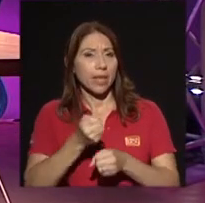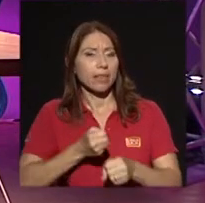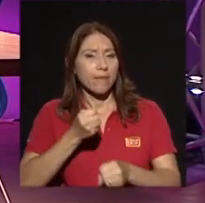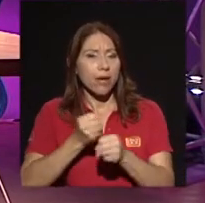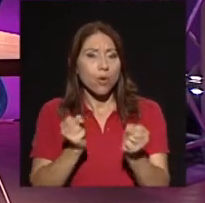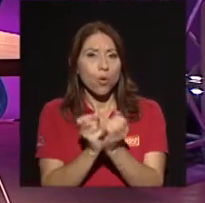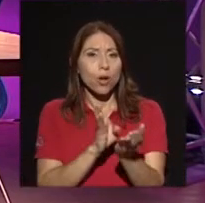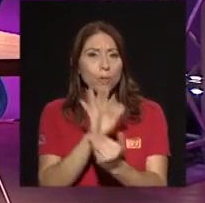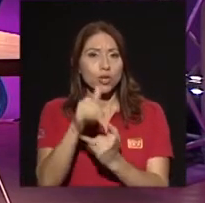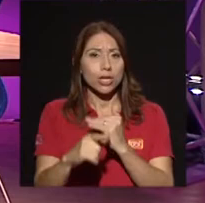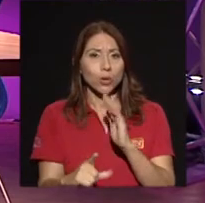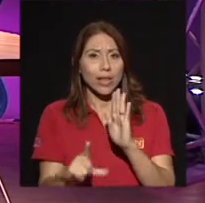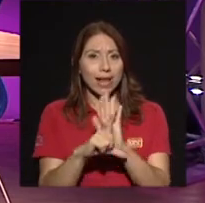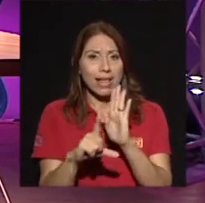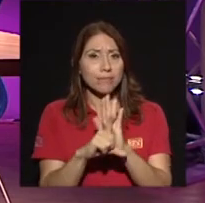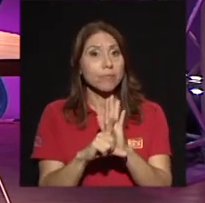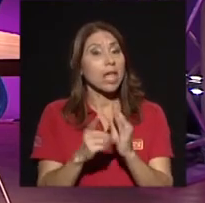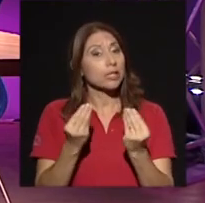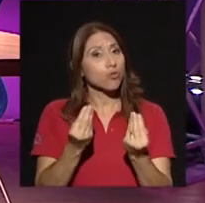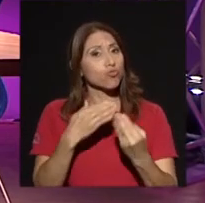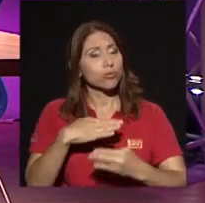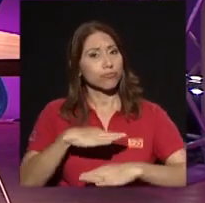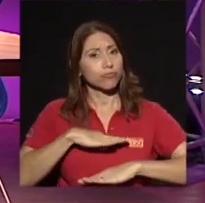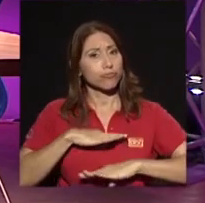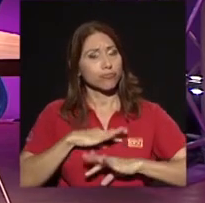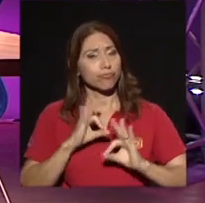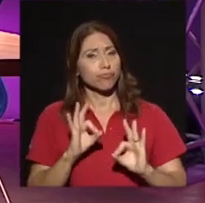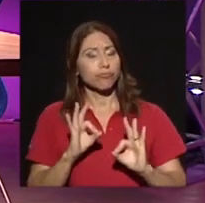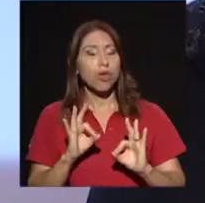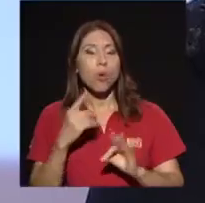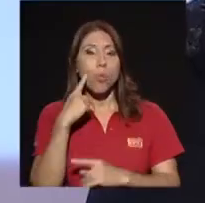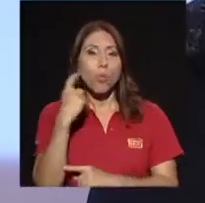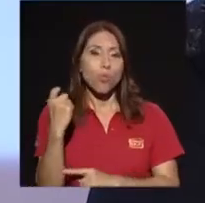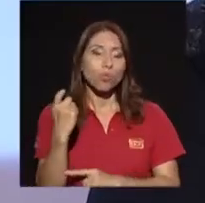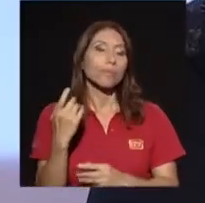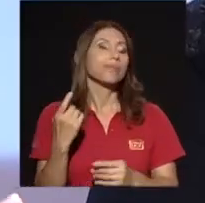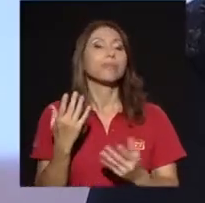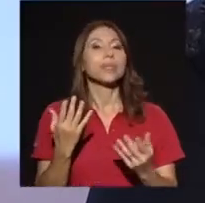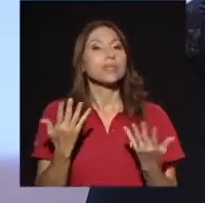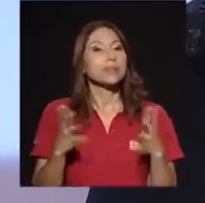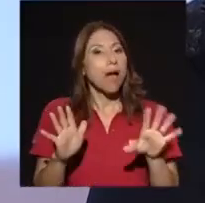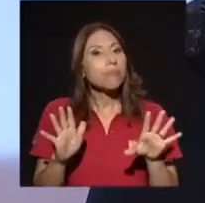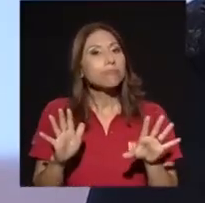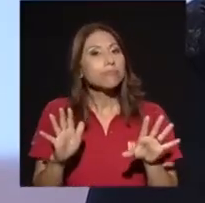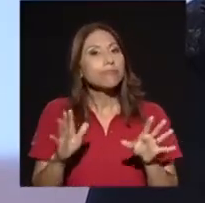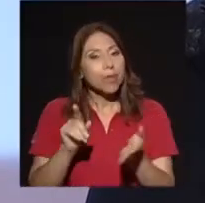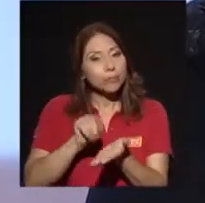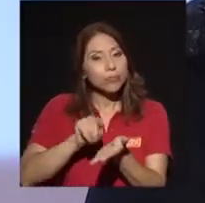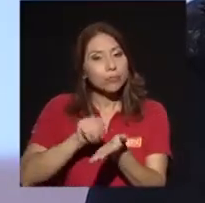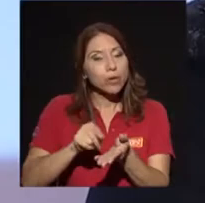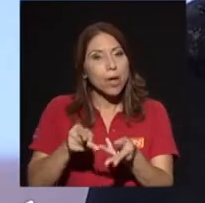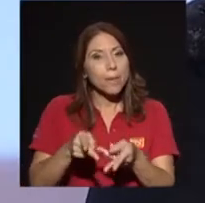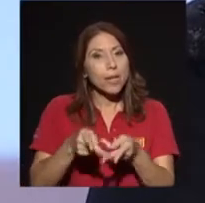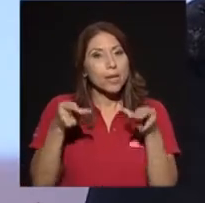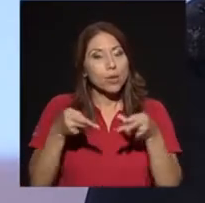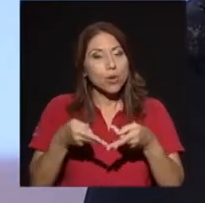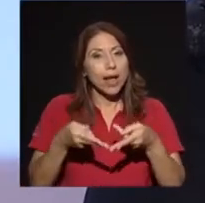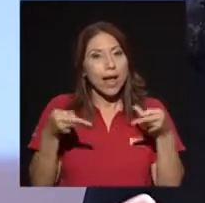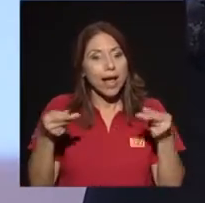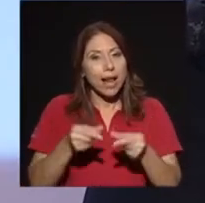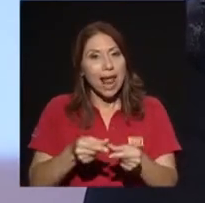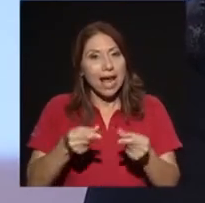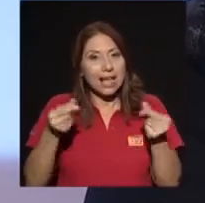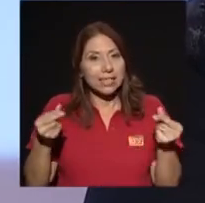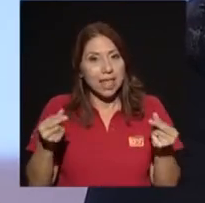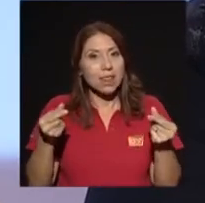con el proyecto de ley que ha sido bastante satisfactorio en el hecho de que inclusive ya haya sido publicado en la Gaceta es un gran